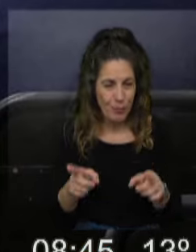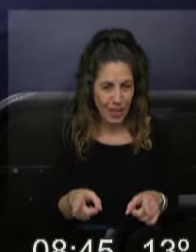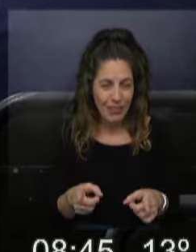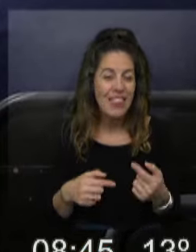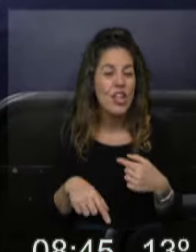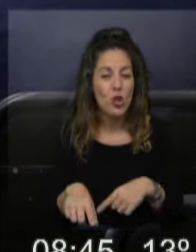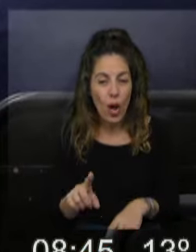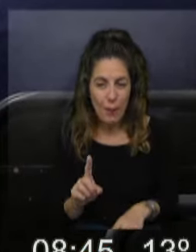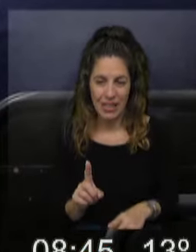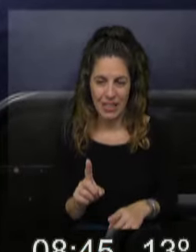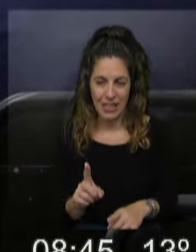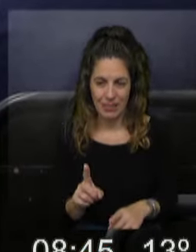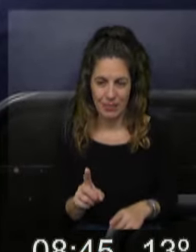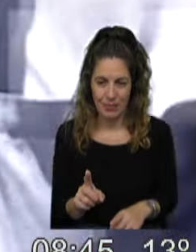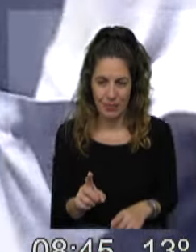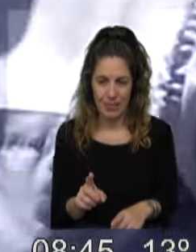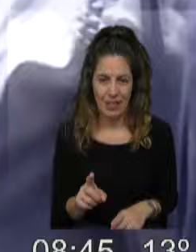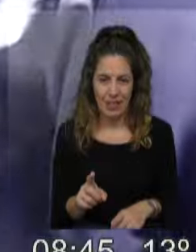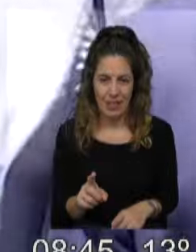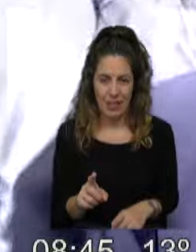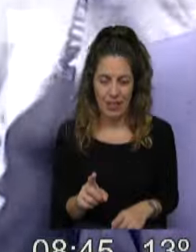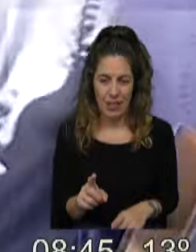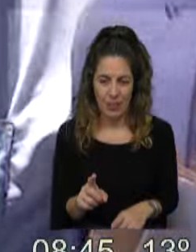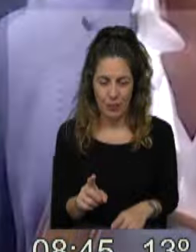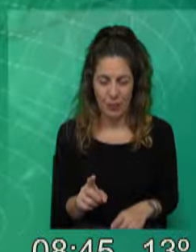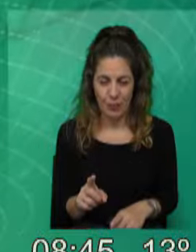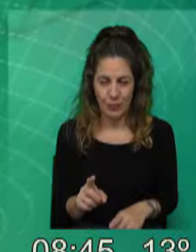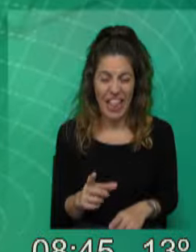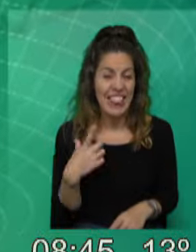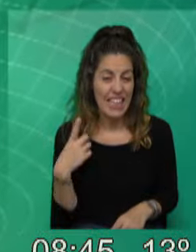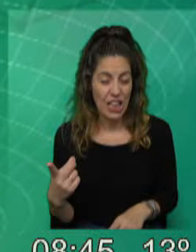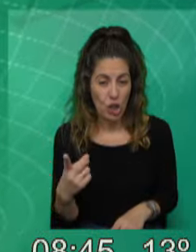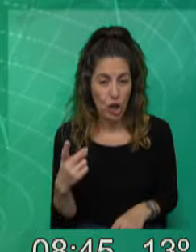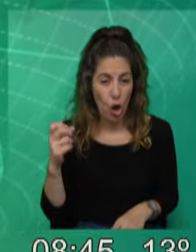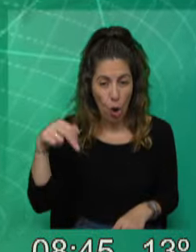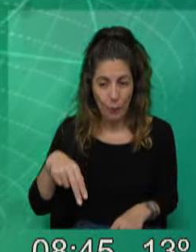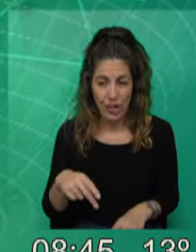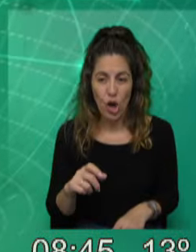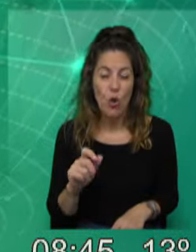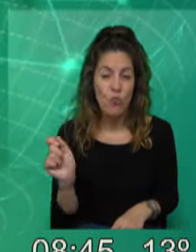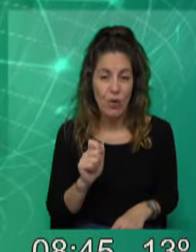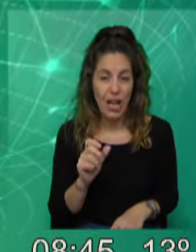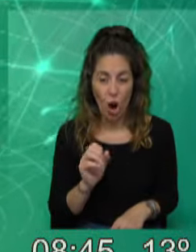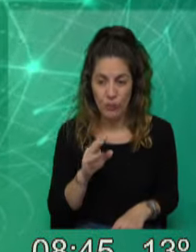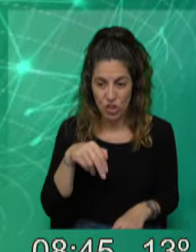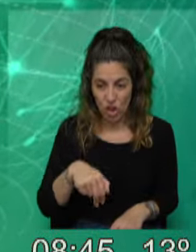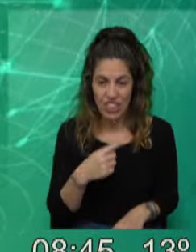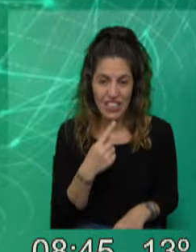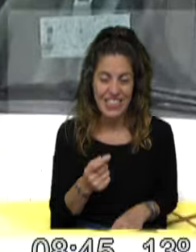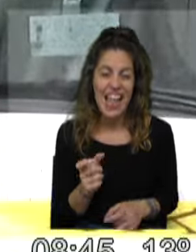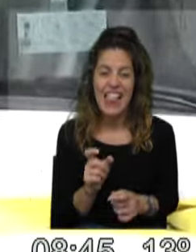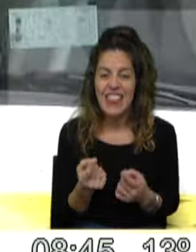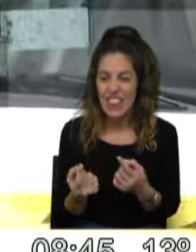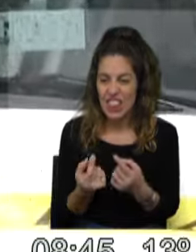maneras este Rafael porsi por ejemplo el director de opinión pública de opción ha dicho que que la diferencia está más allá